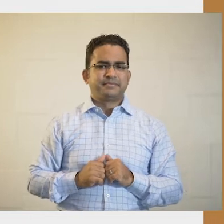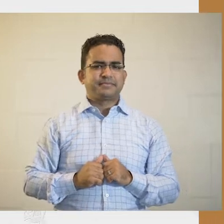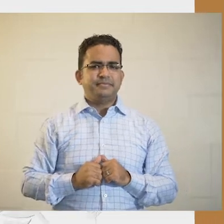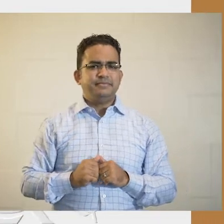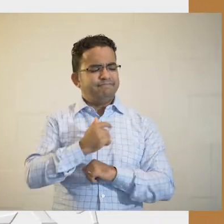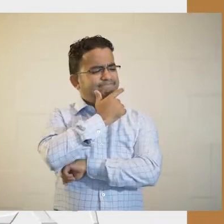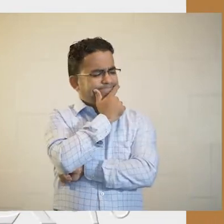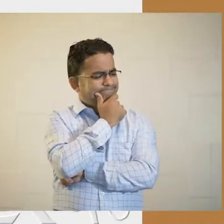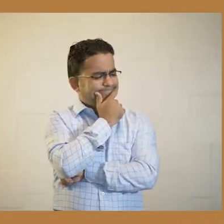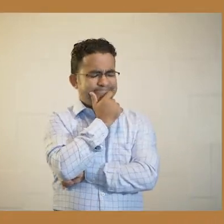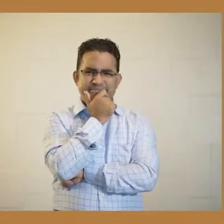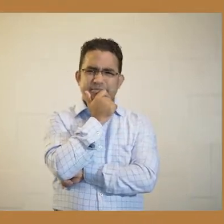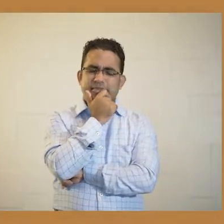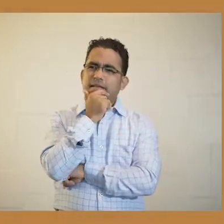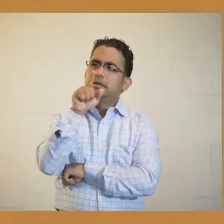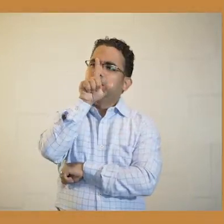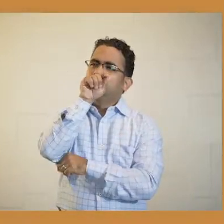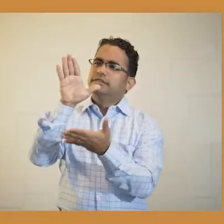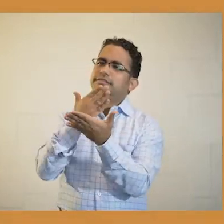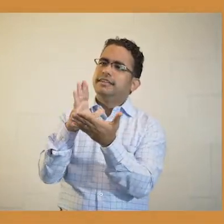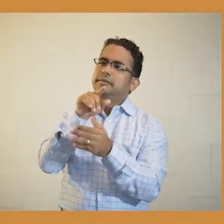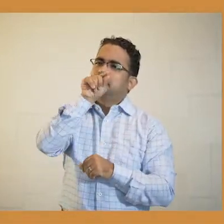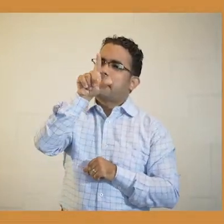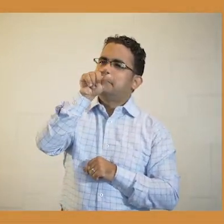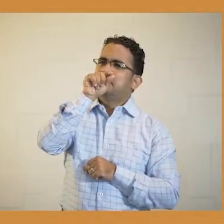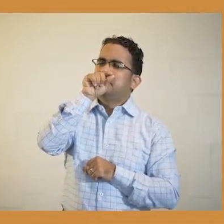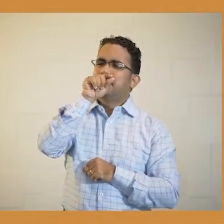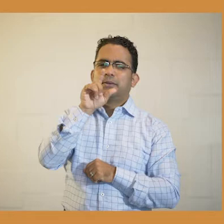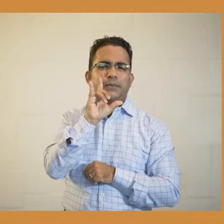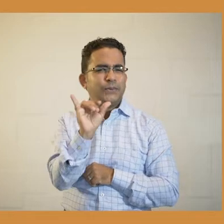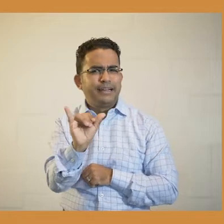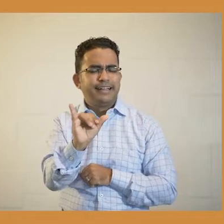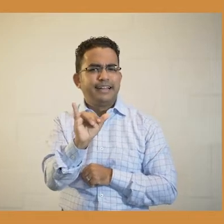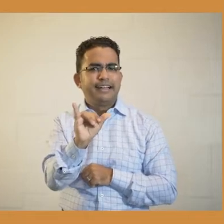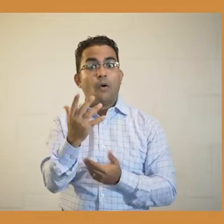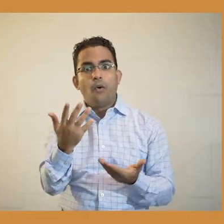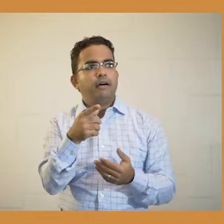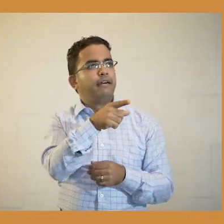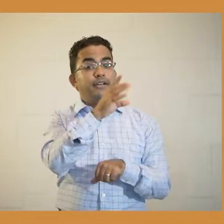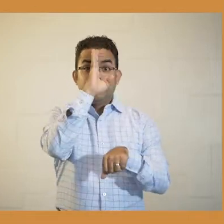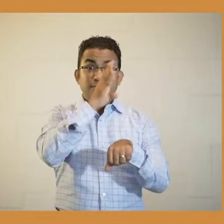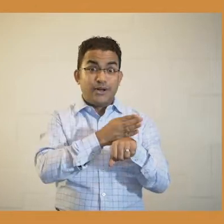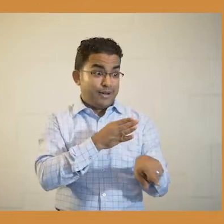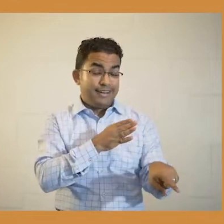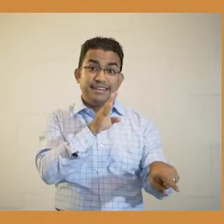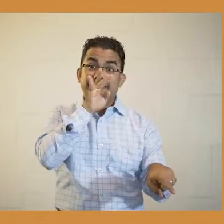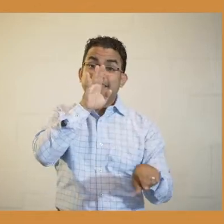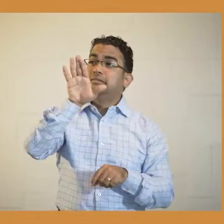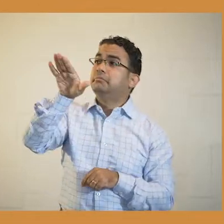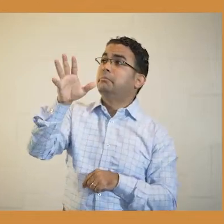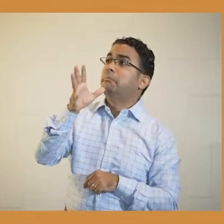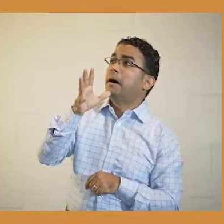¿Cómo sería escuchar el canto del pájaro? ¿Cómo sería escuchar la voz de un hijo decir,